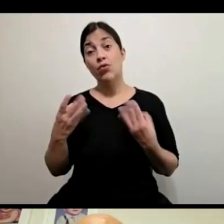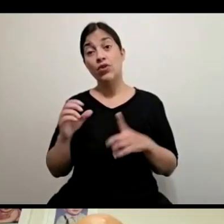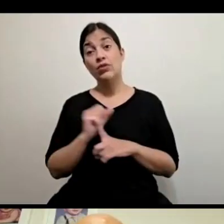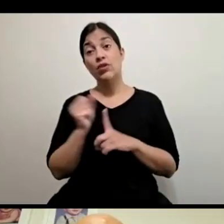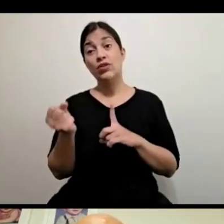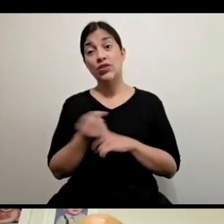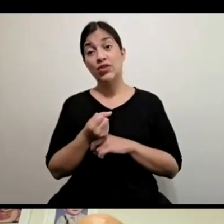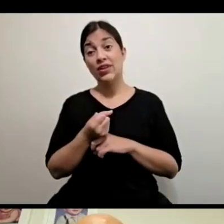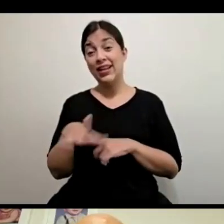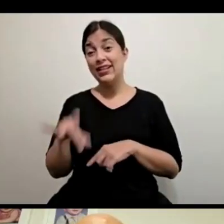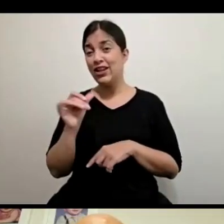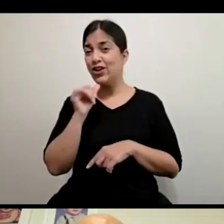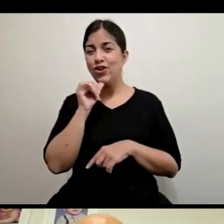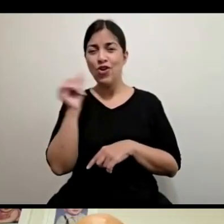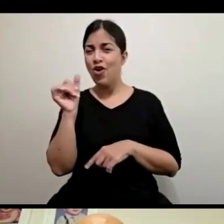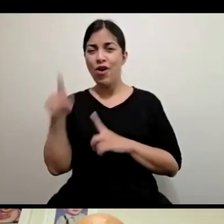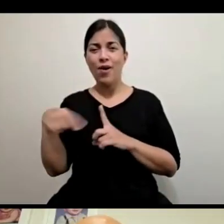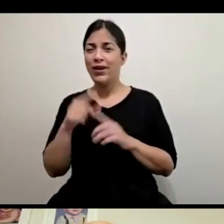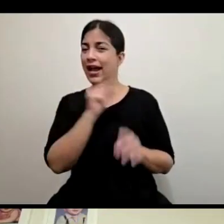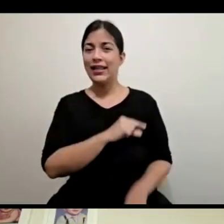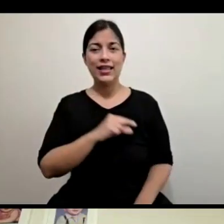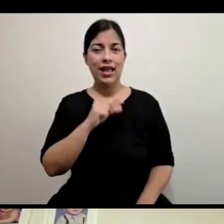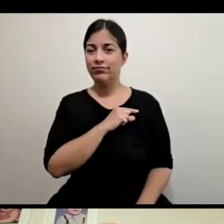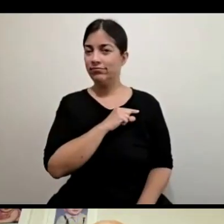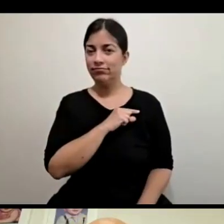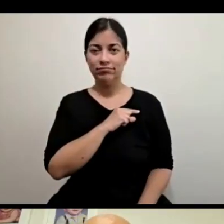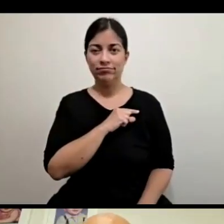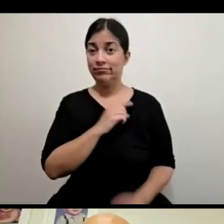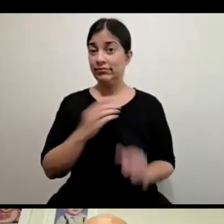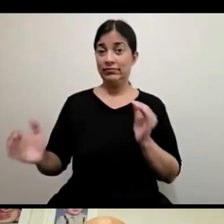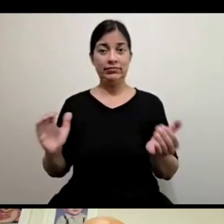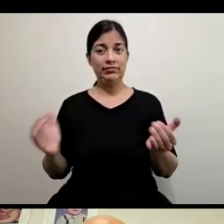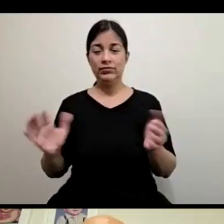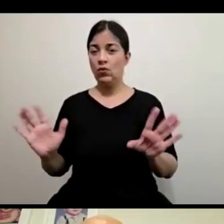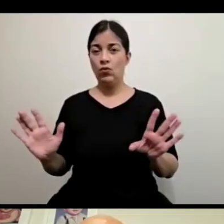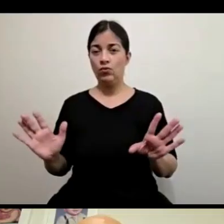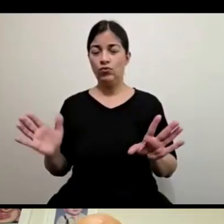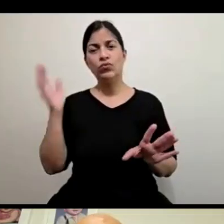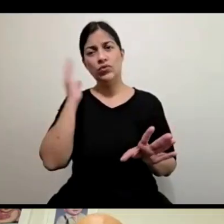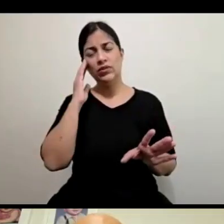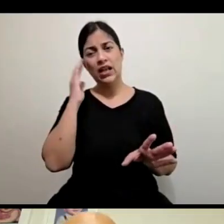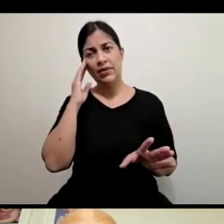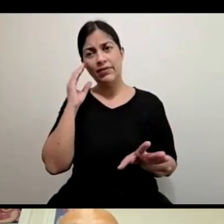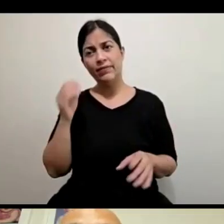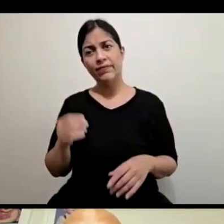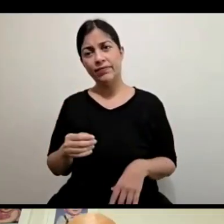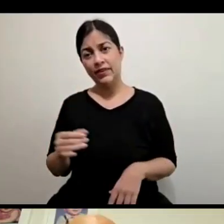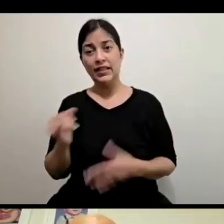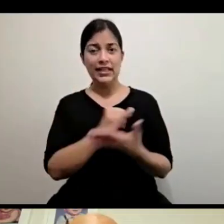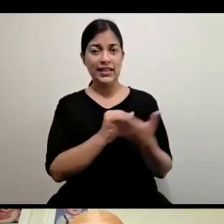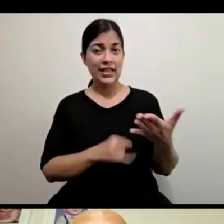ver con la calidad de uno o de otro, digamos, la calidad del diseño. Tú sabes que hay diseños que tú dices,